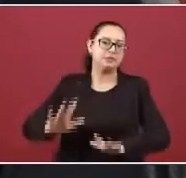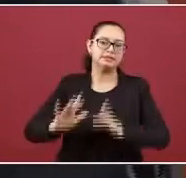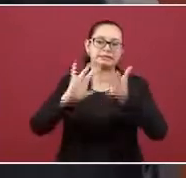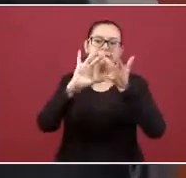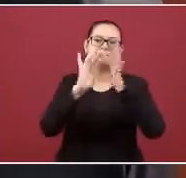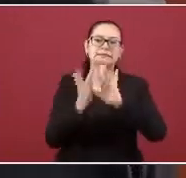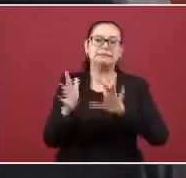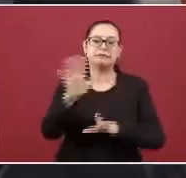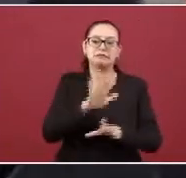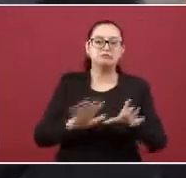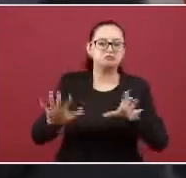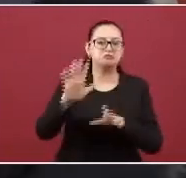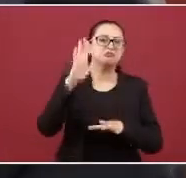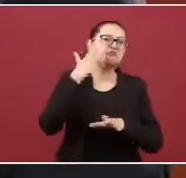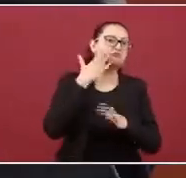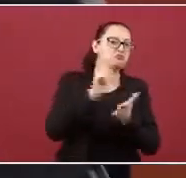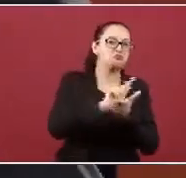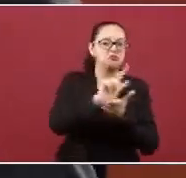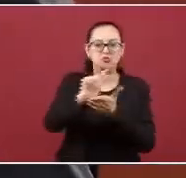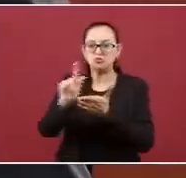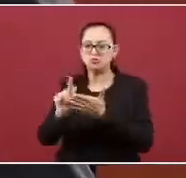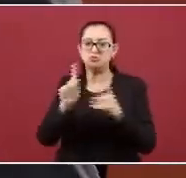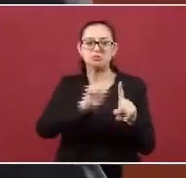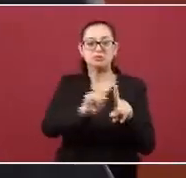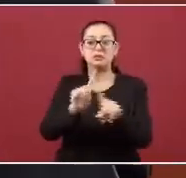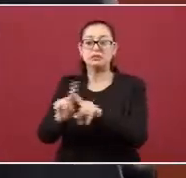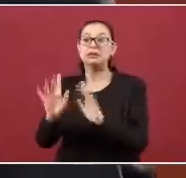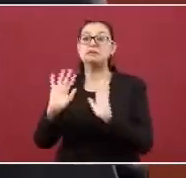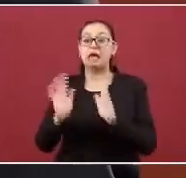Ya venía un proceso de cambio de mentalidad,